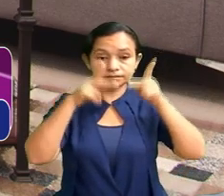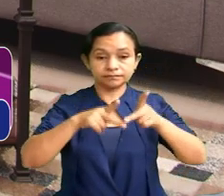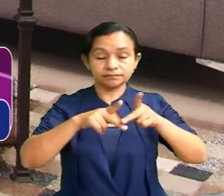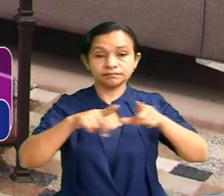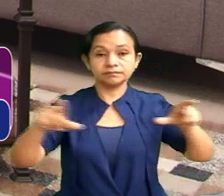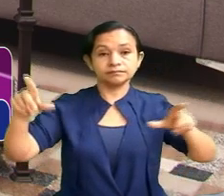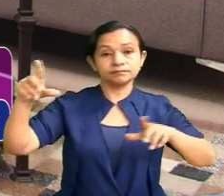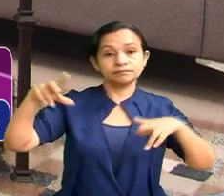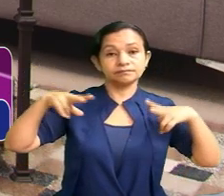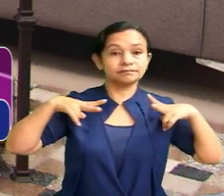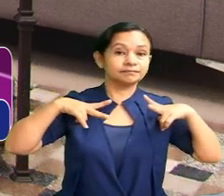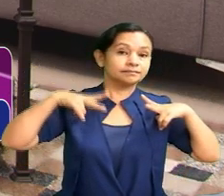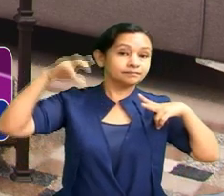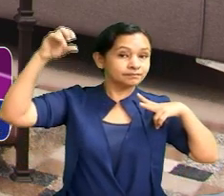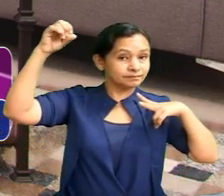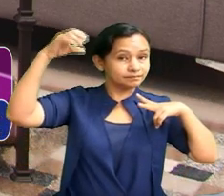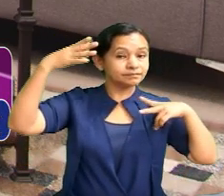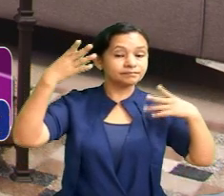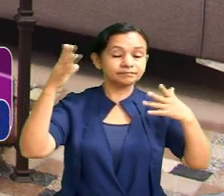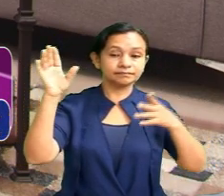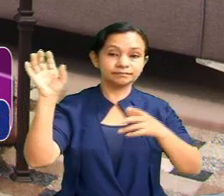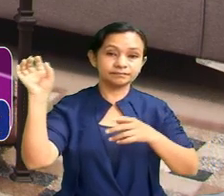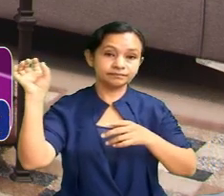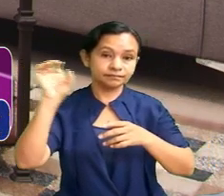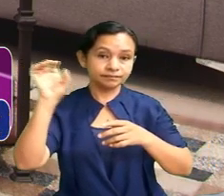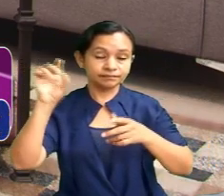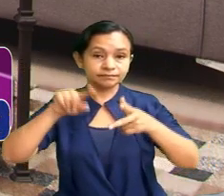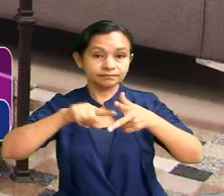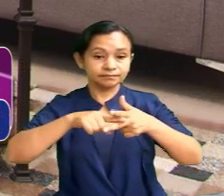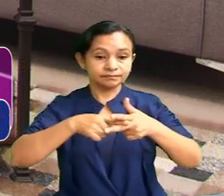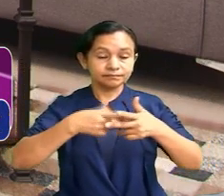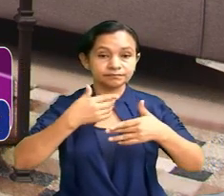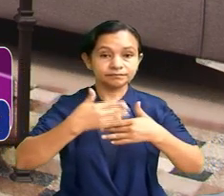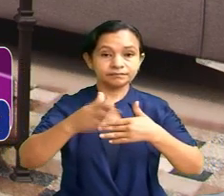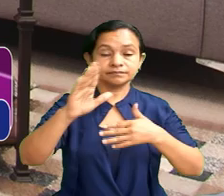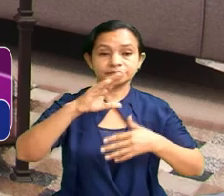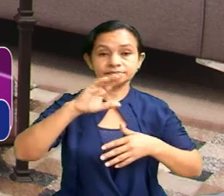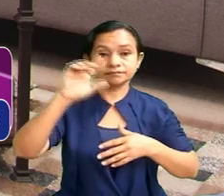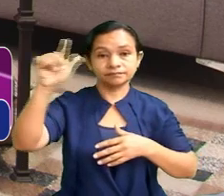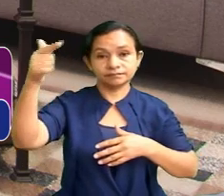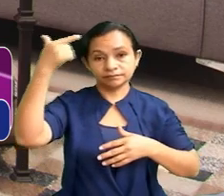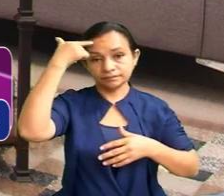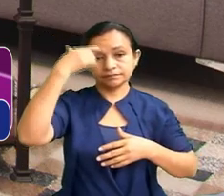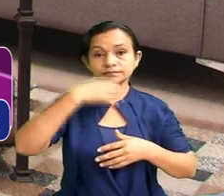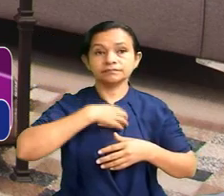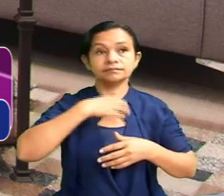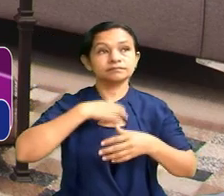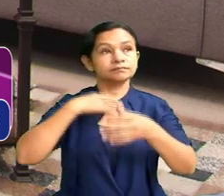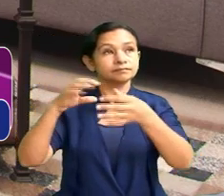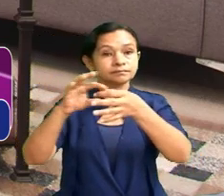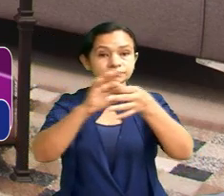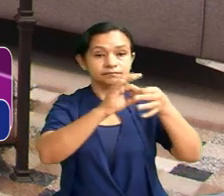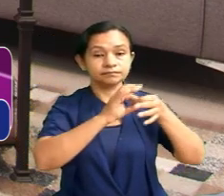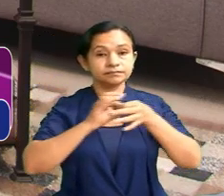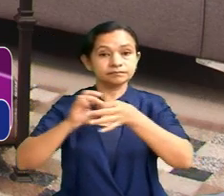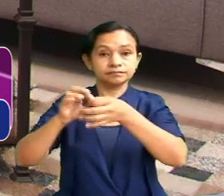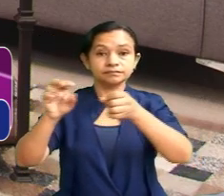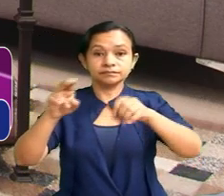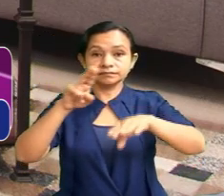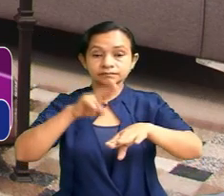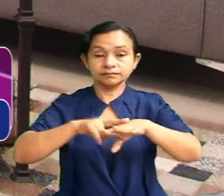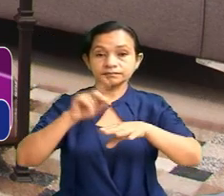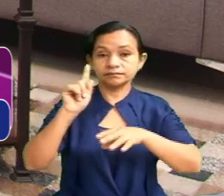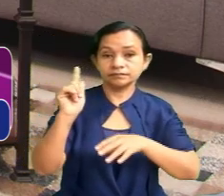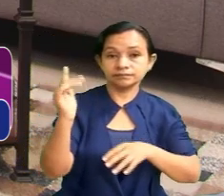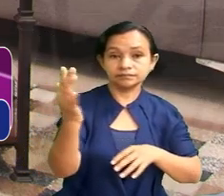estos municipios pues años si es de enero ustedes saben de que nuestro gobierno de reconciliación unidad nacional a través de todas las